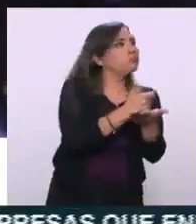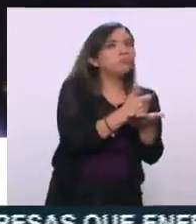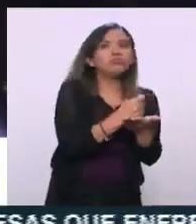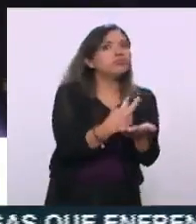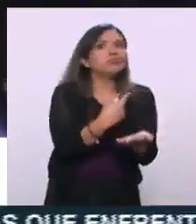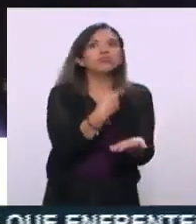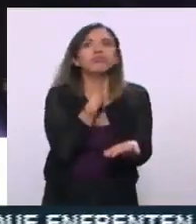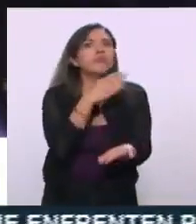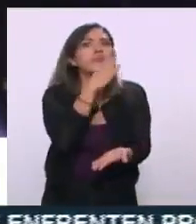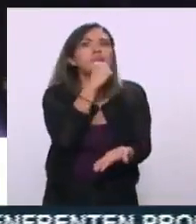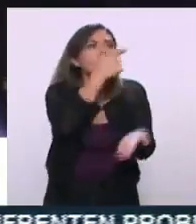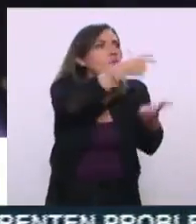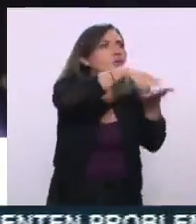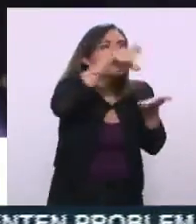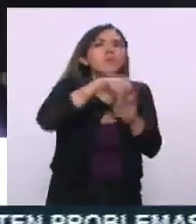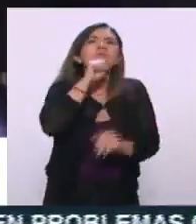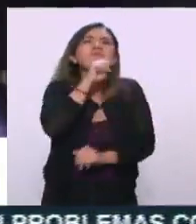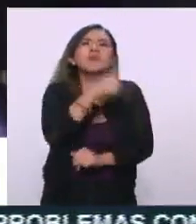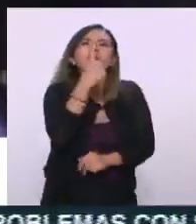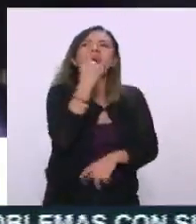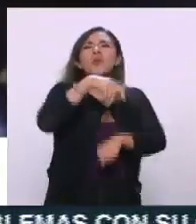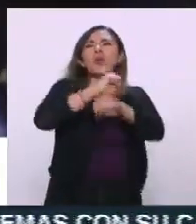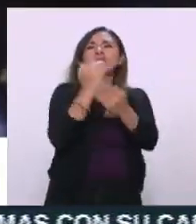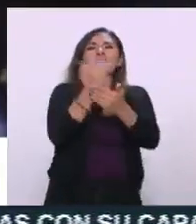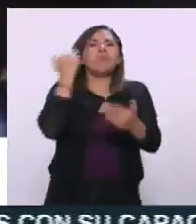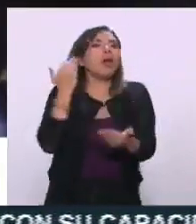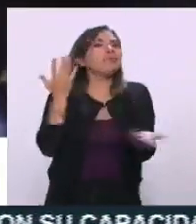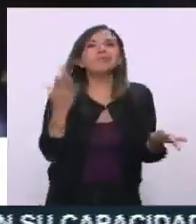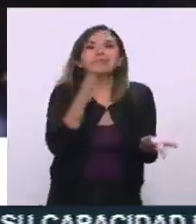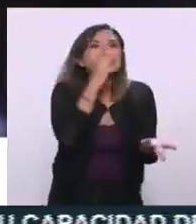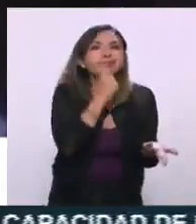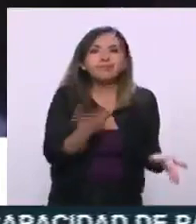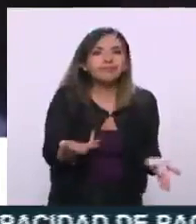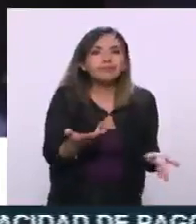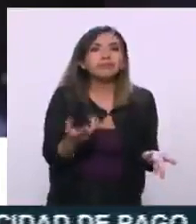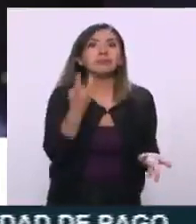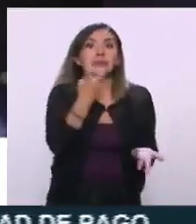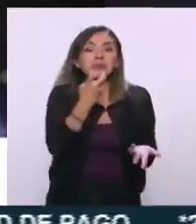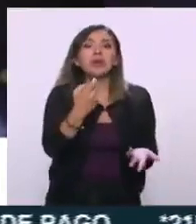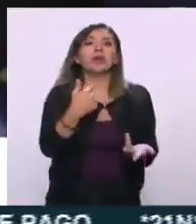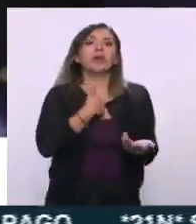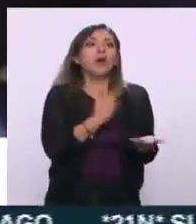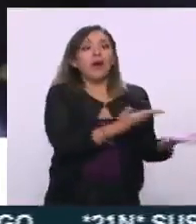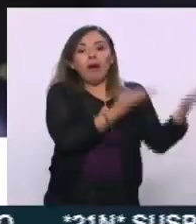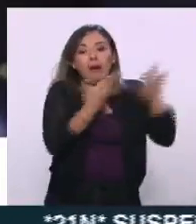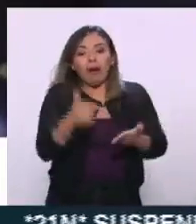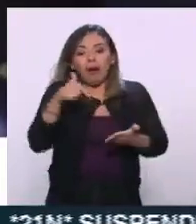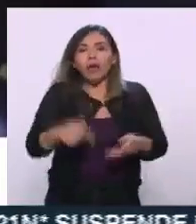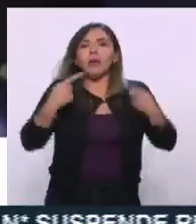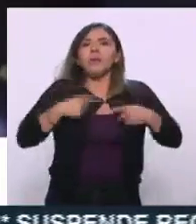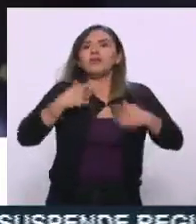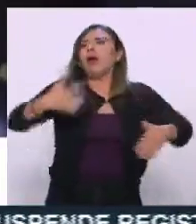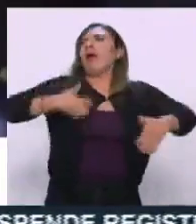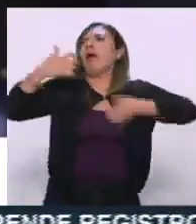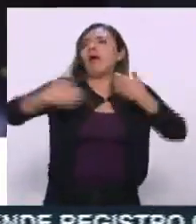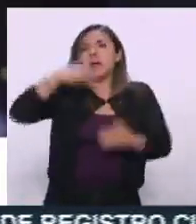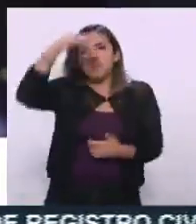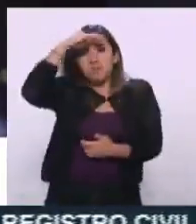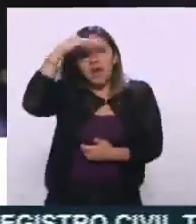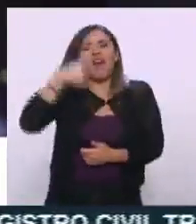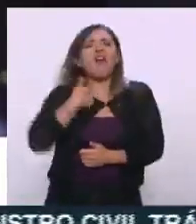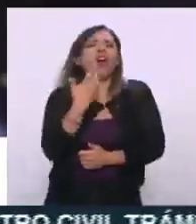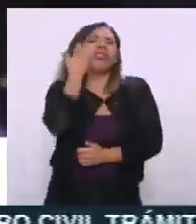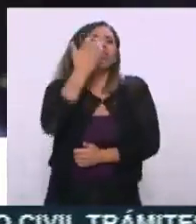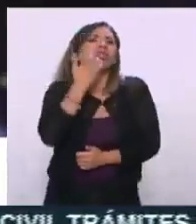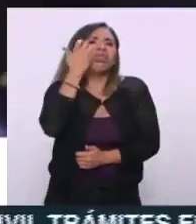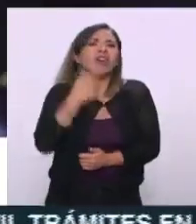alcanza para comprar lo mismo que compré la semana pasada. Y llego aquí y muchos clientes se enojan porque piensan que uno